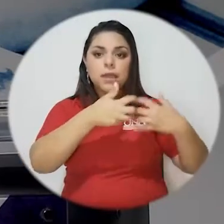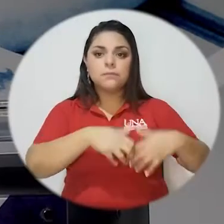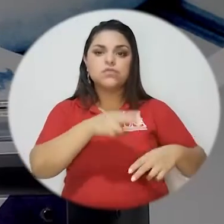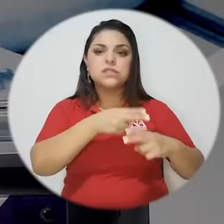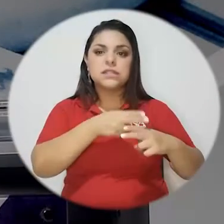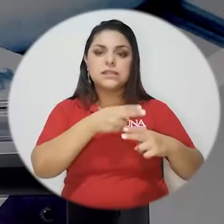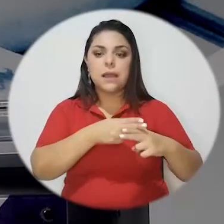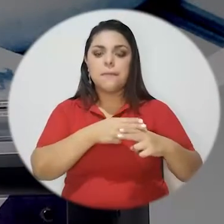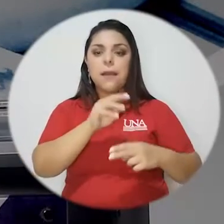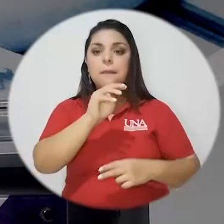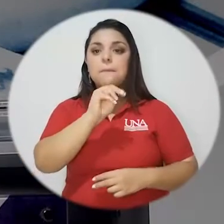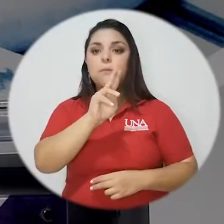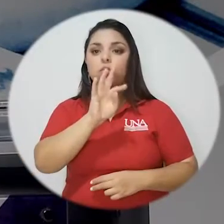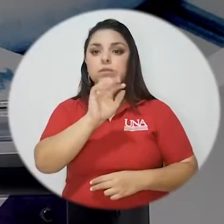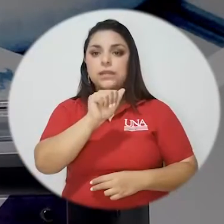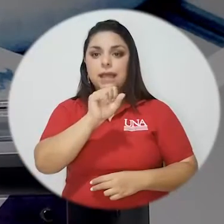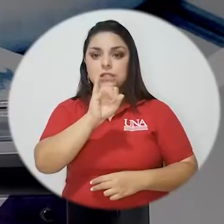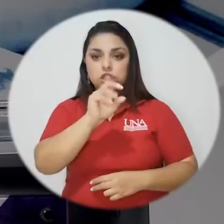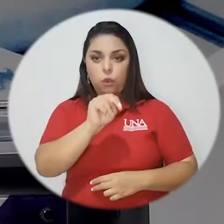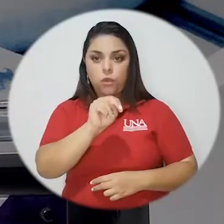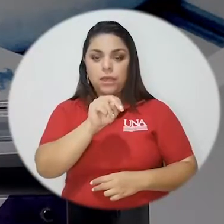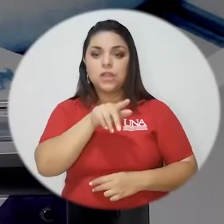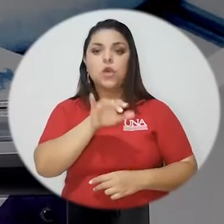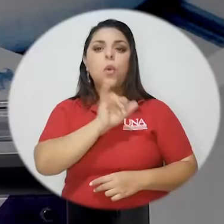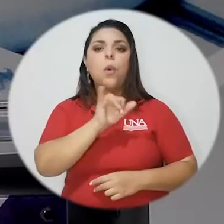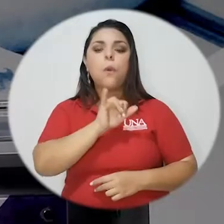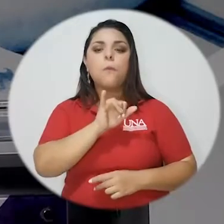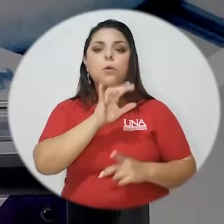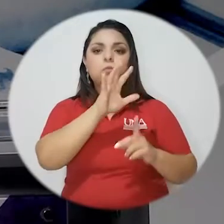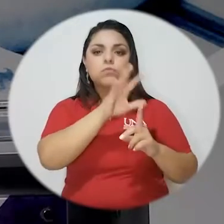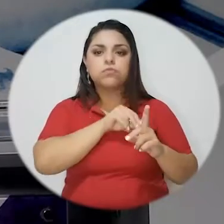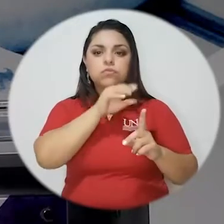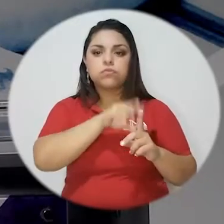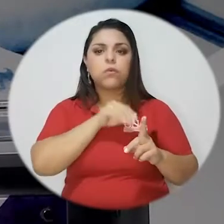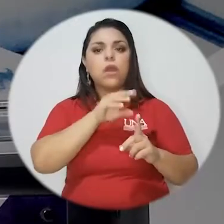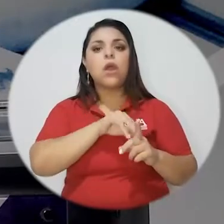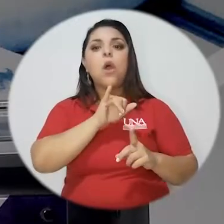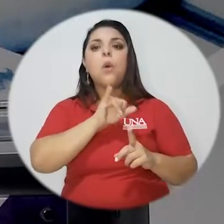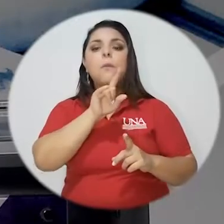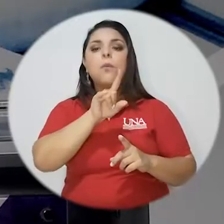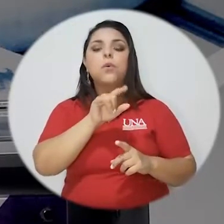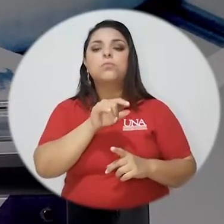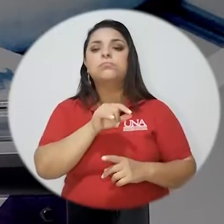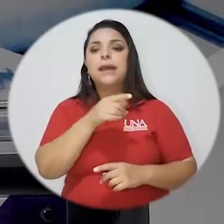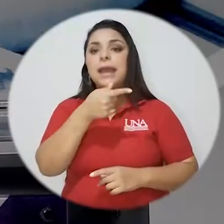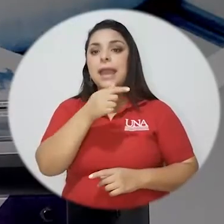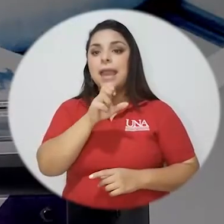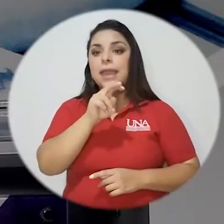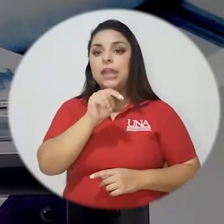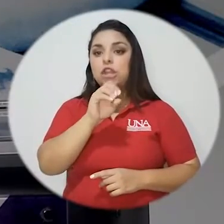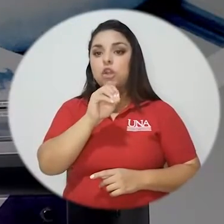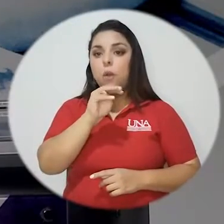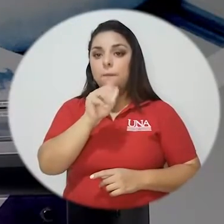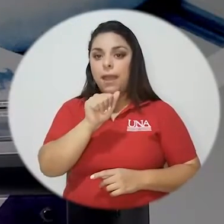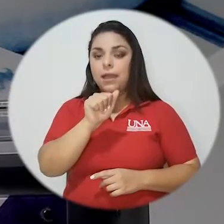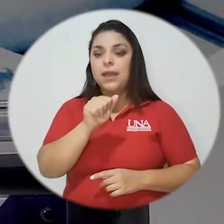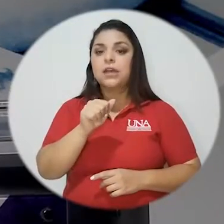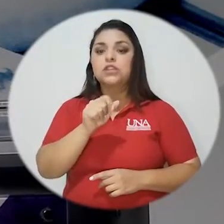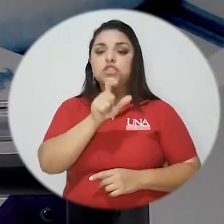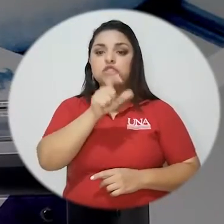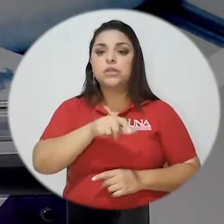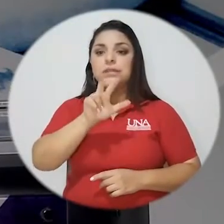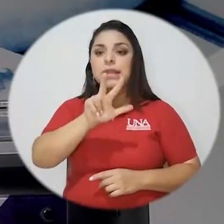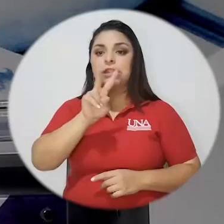mecanismos. Un mecanismo se llama mutación, que es una deriva, digamos. Básicamente el genoma